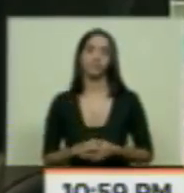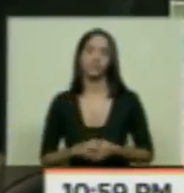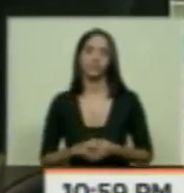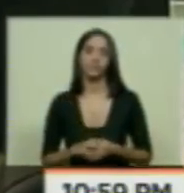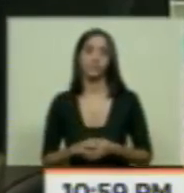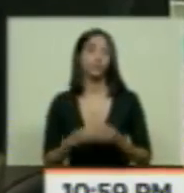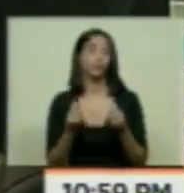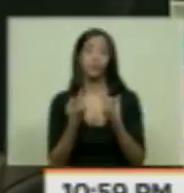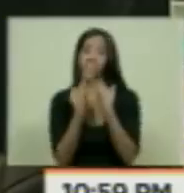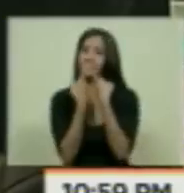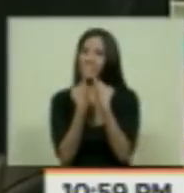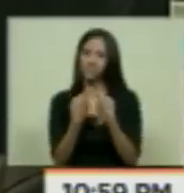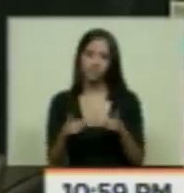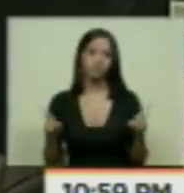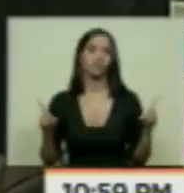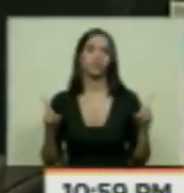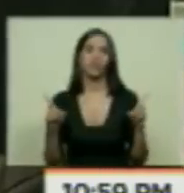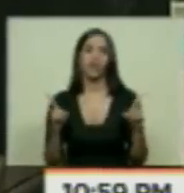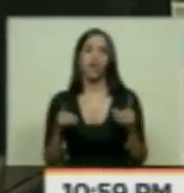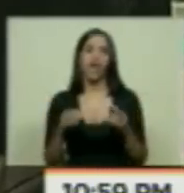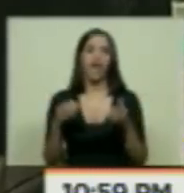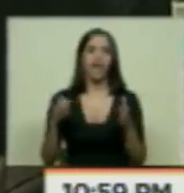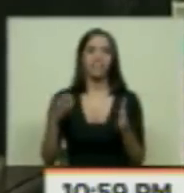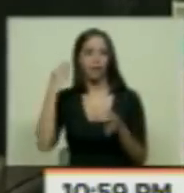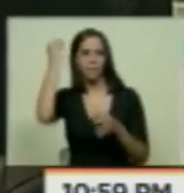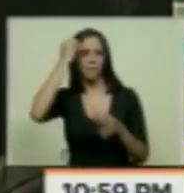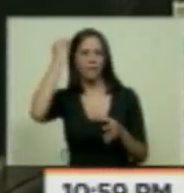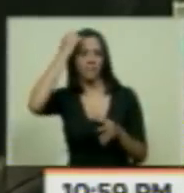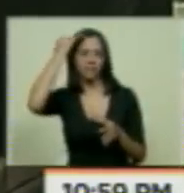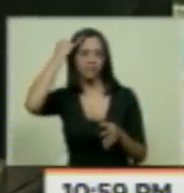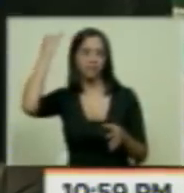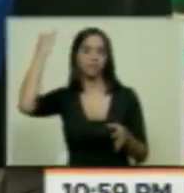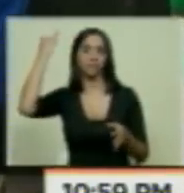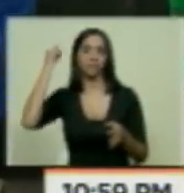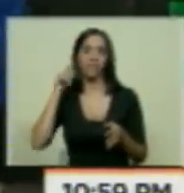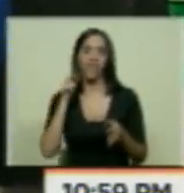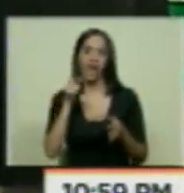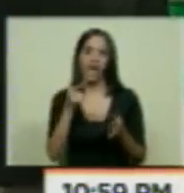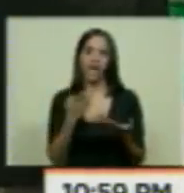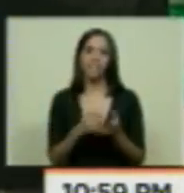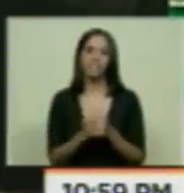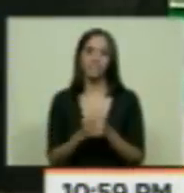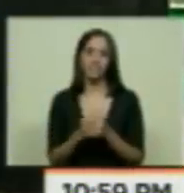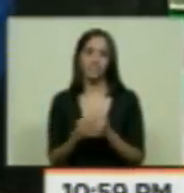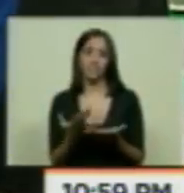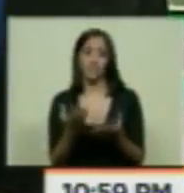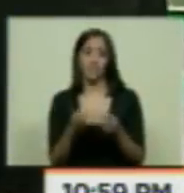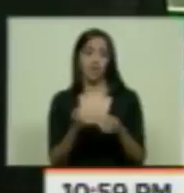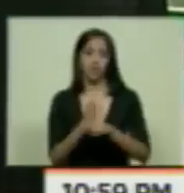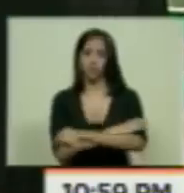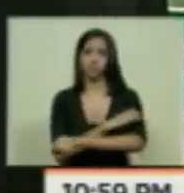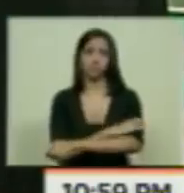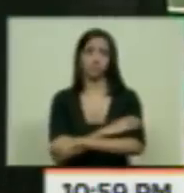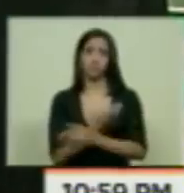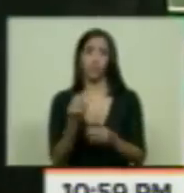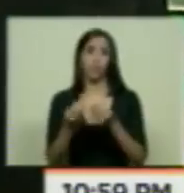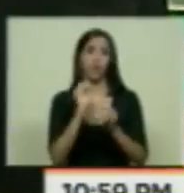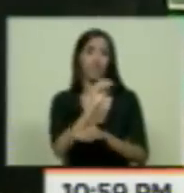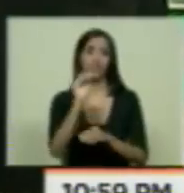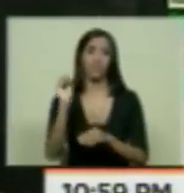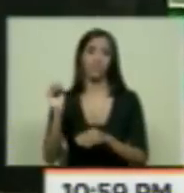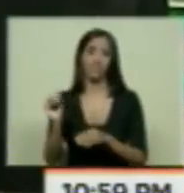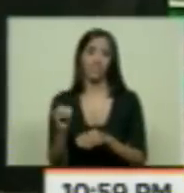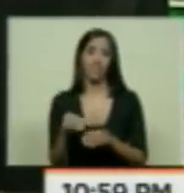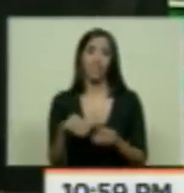Todo lo contrario a esa corriente de pensamiento, a esa restauración conservadora, como bien lo denuncia el compañero García